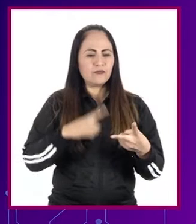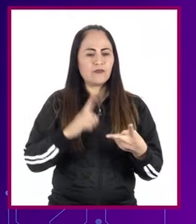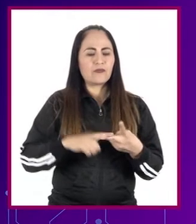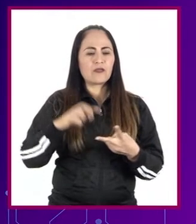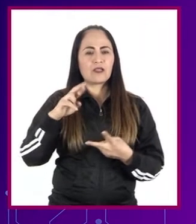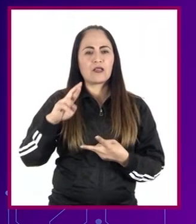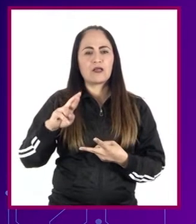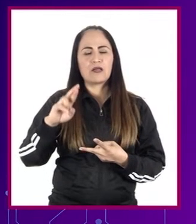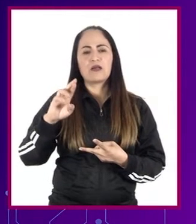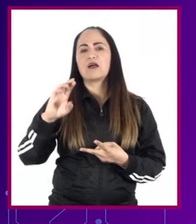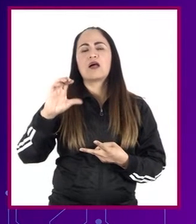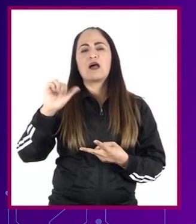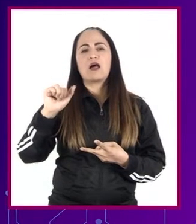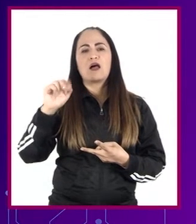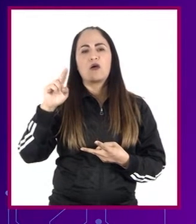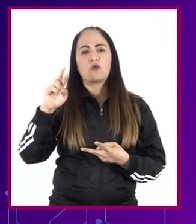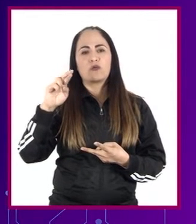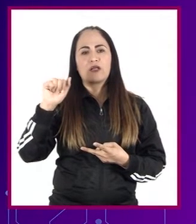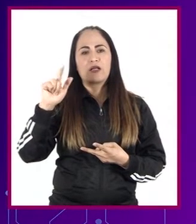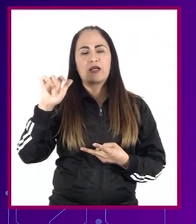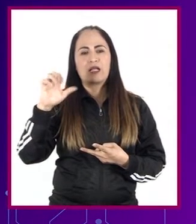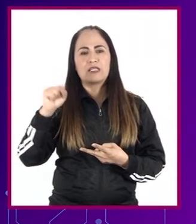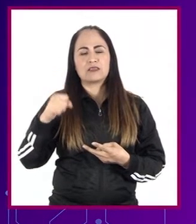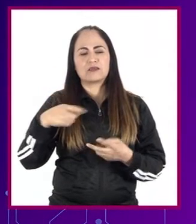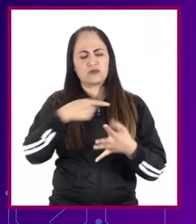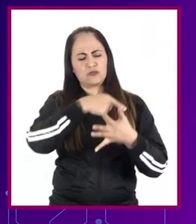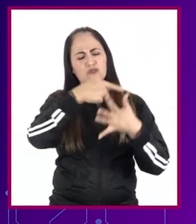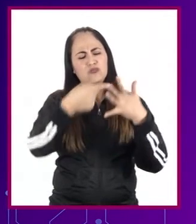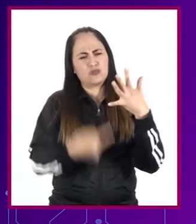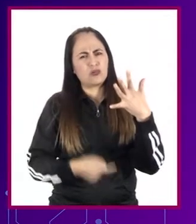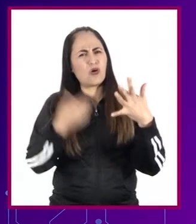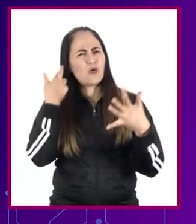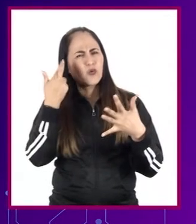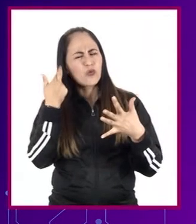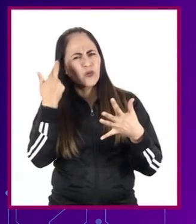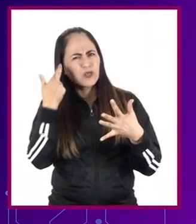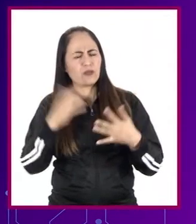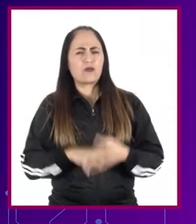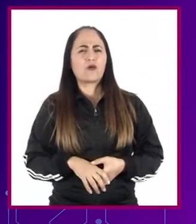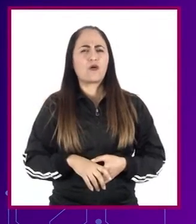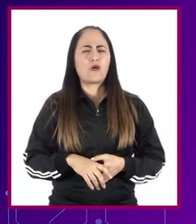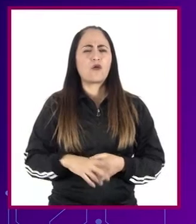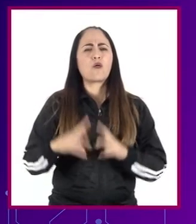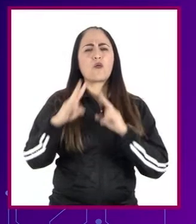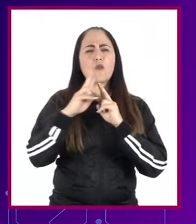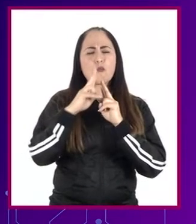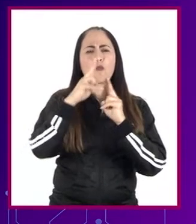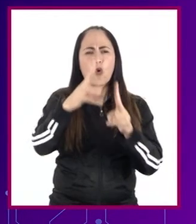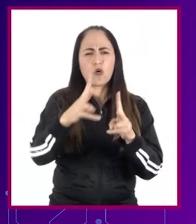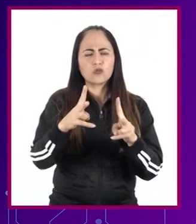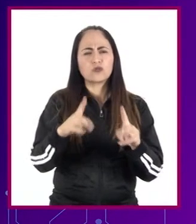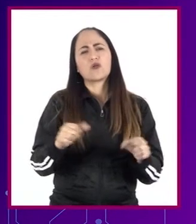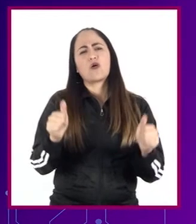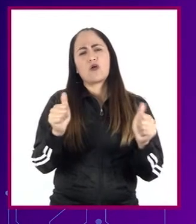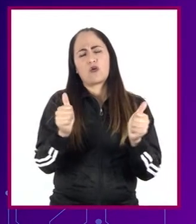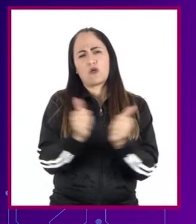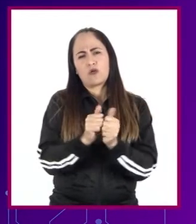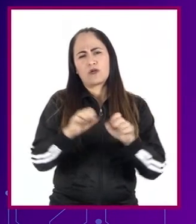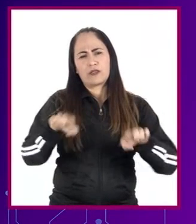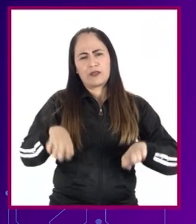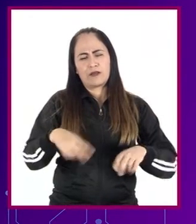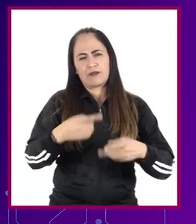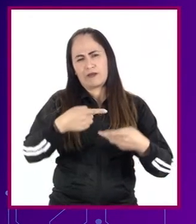los que se identificaron en el audio. La música, si es una combinación de voz o instrumentos, o son rasgos y